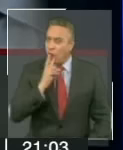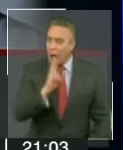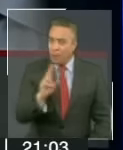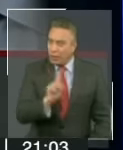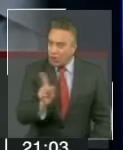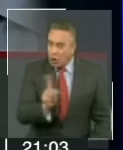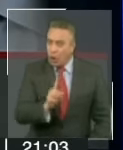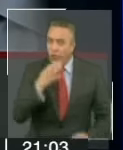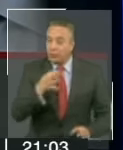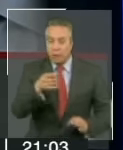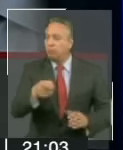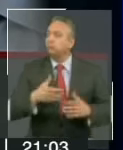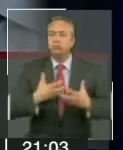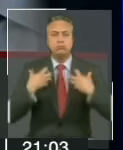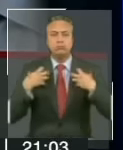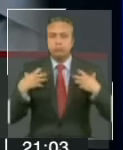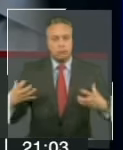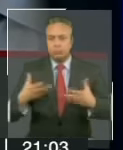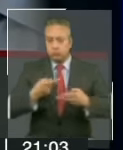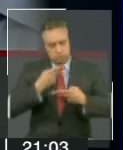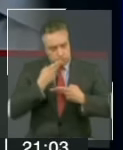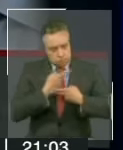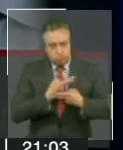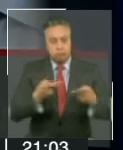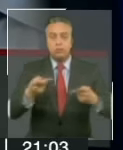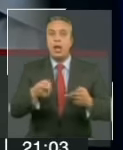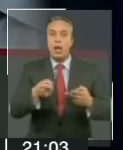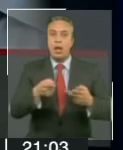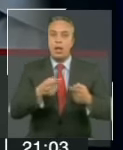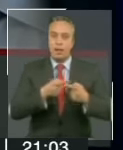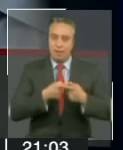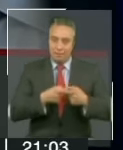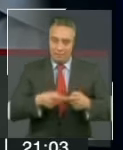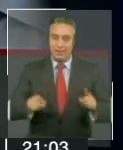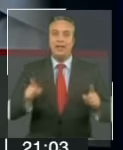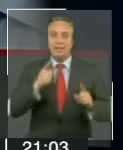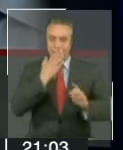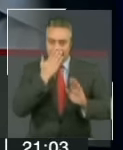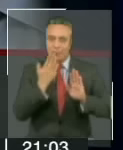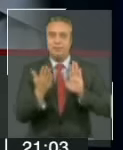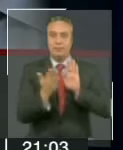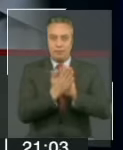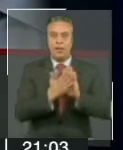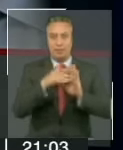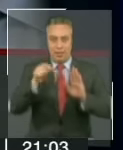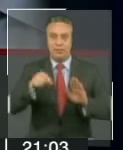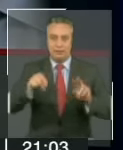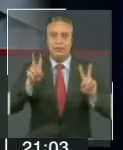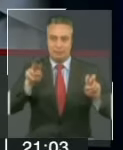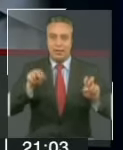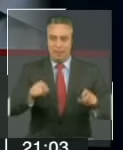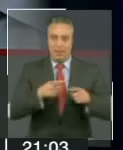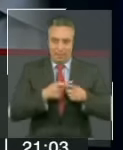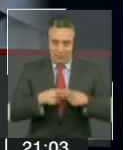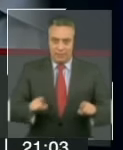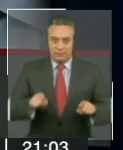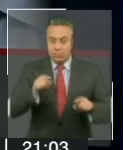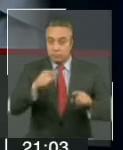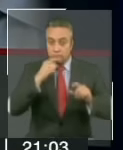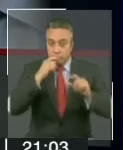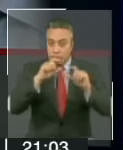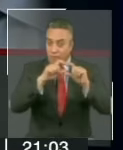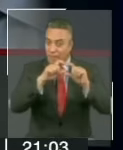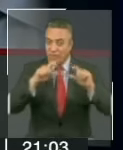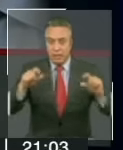que eso marca una diferencia con cómo han enfrentado casi todos los políticos estos temas. Pero su frase de que el fin